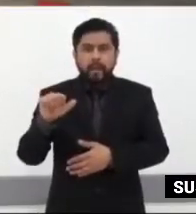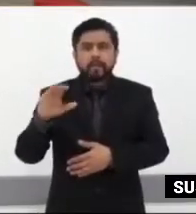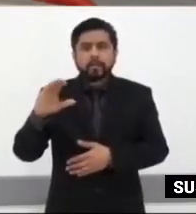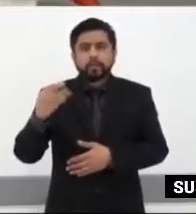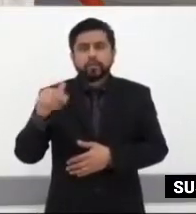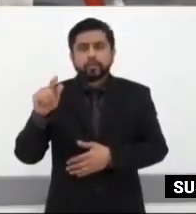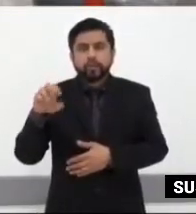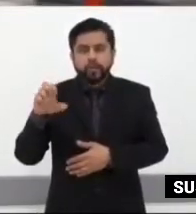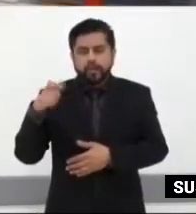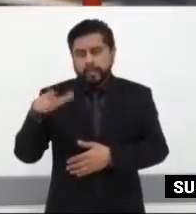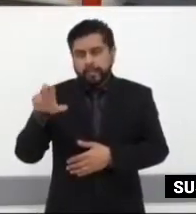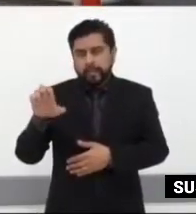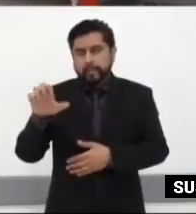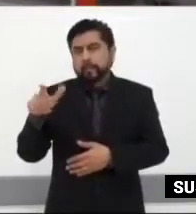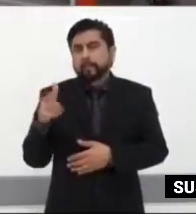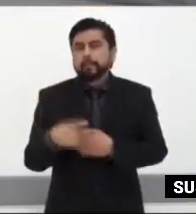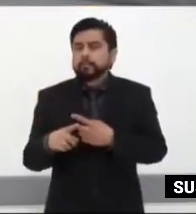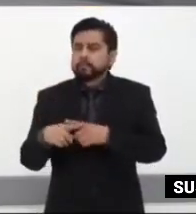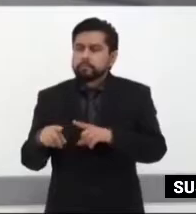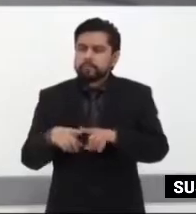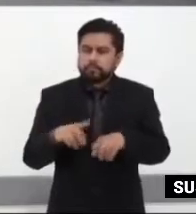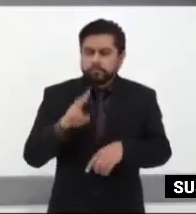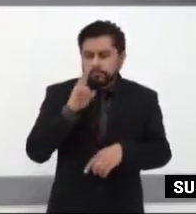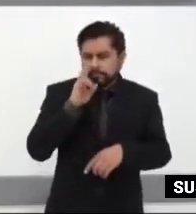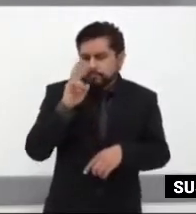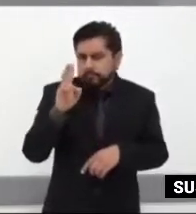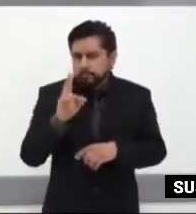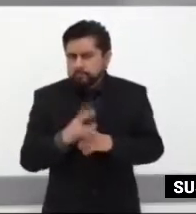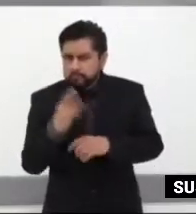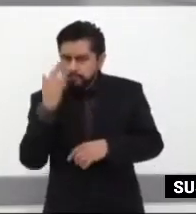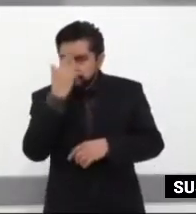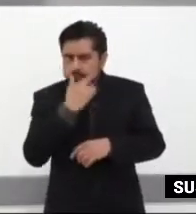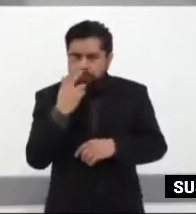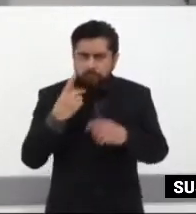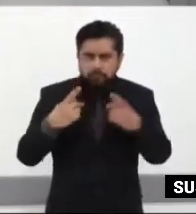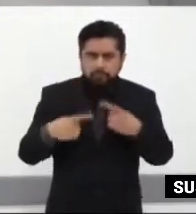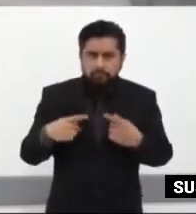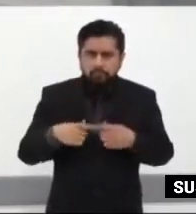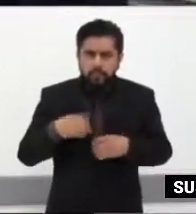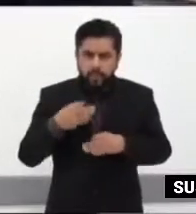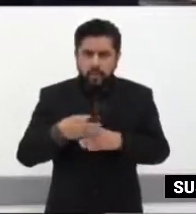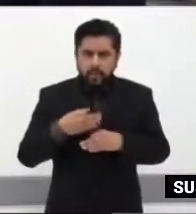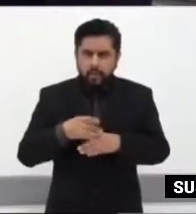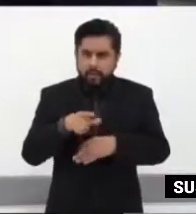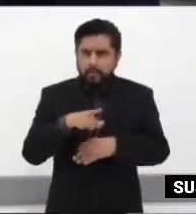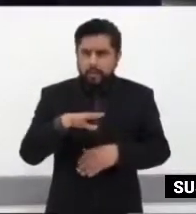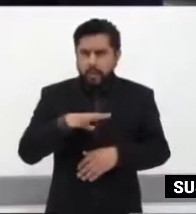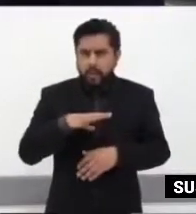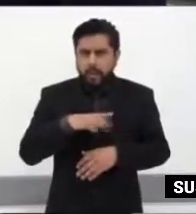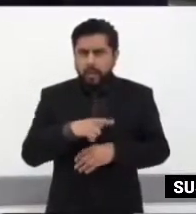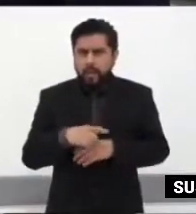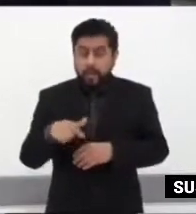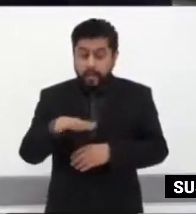manejo en los tres lugares con ventilador artificial. Ahorita tenemos uno destinado para esta área.